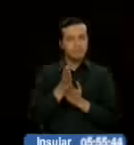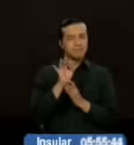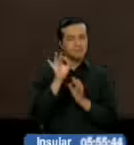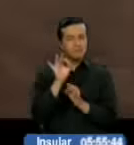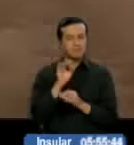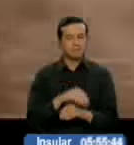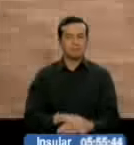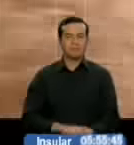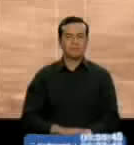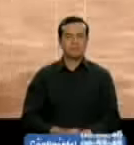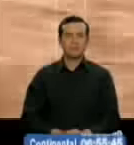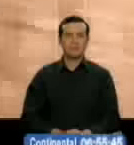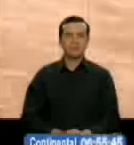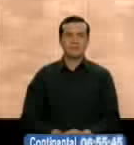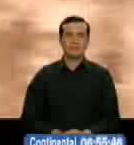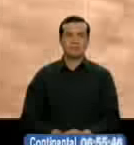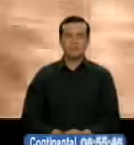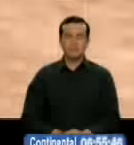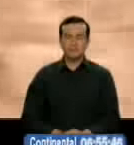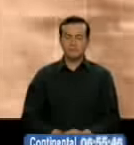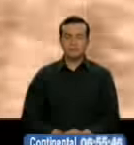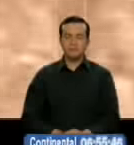ahí.